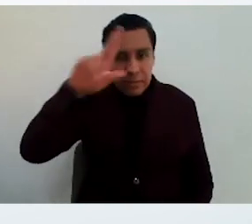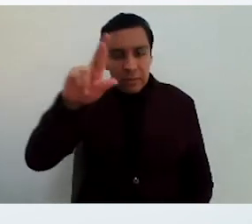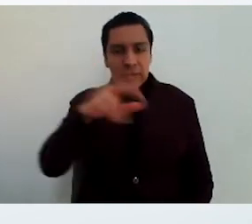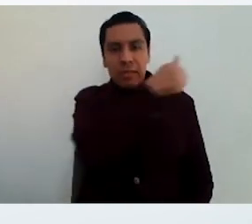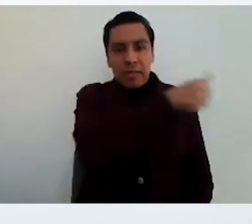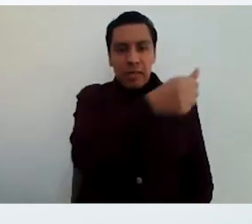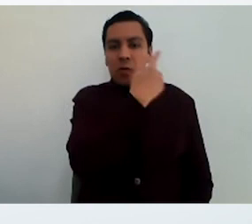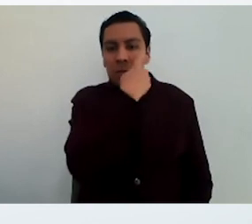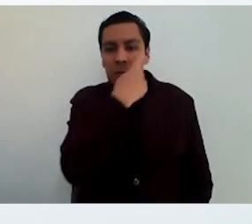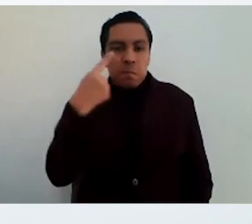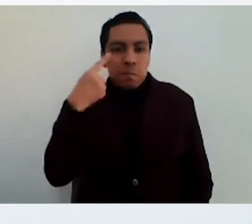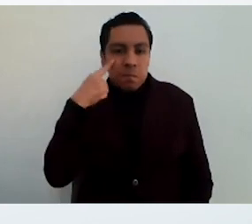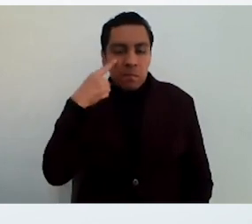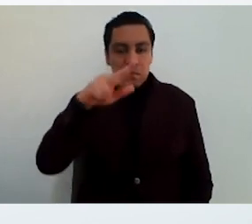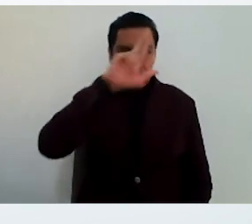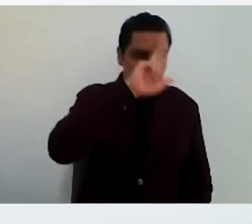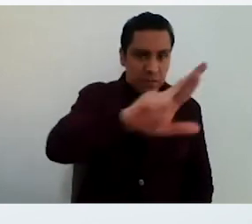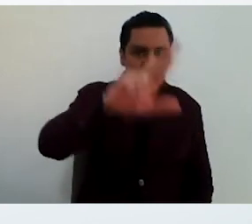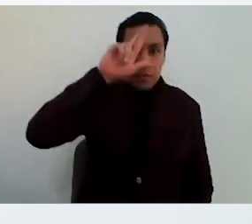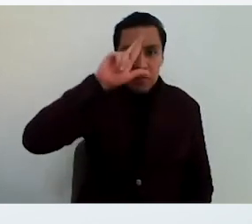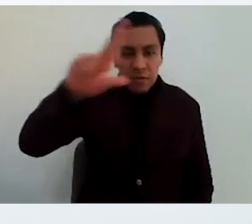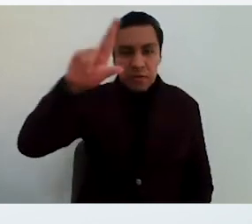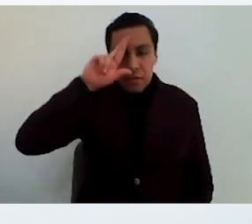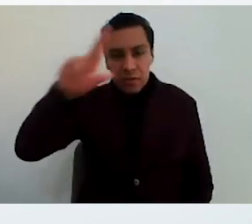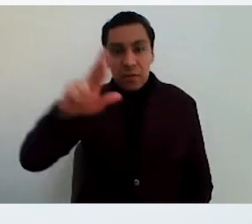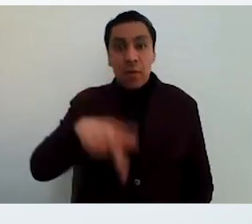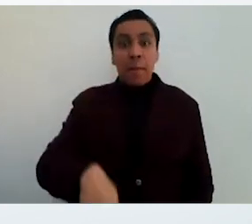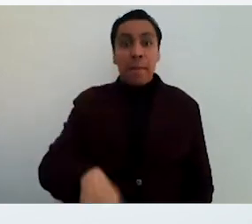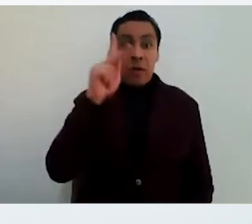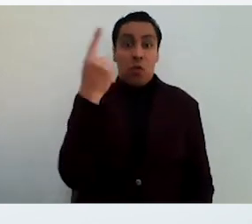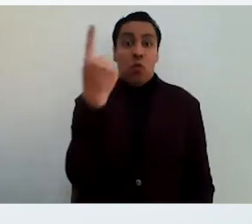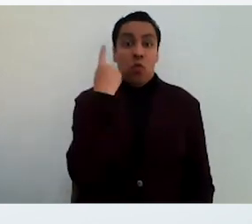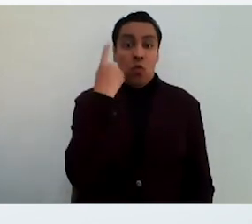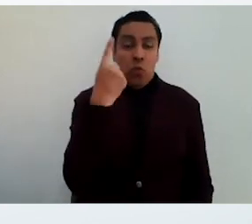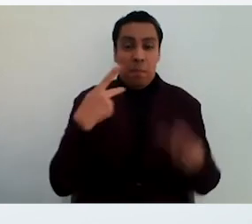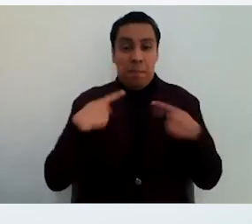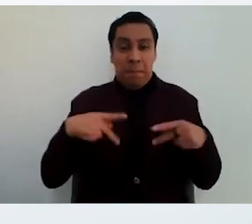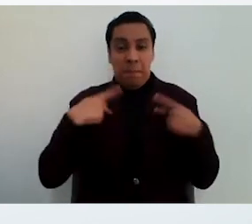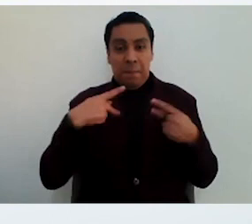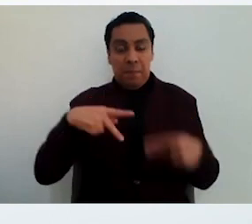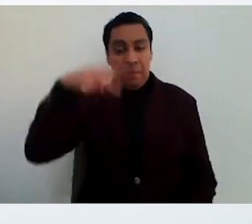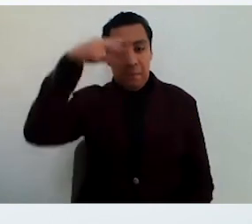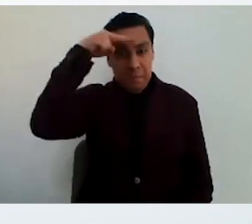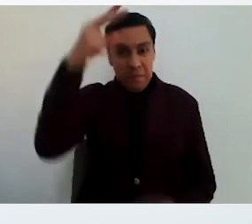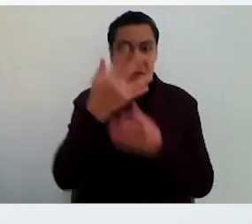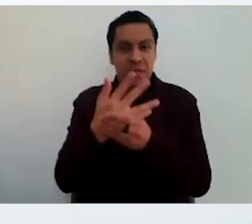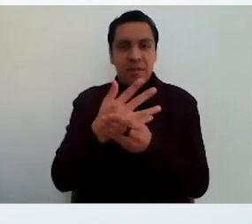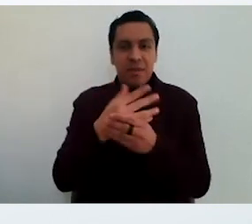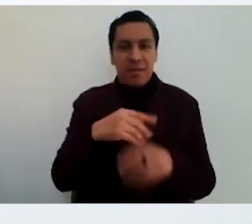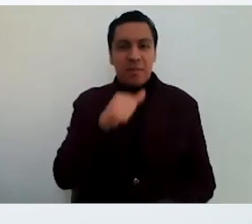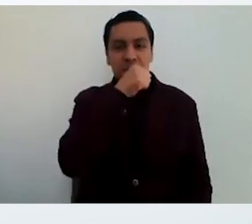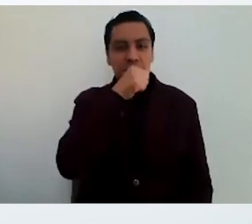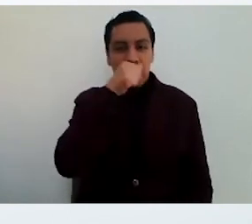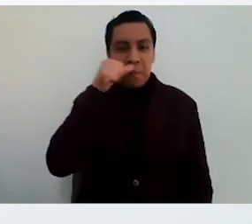la paz, ¿no? Y cuando me encuentro que algún mexicano ni siquiera se sabe lo que dijo Benito Juárez, que es lo único